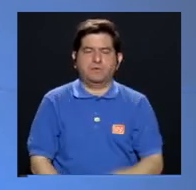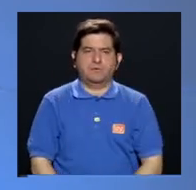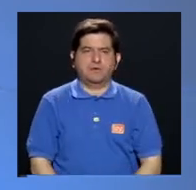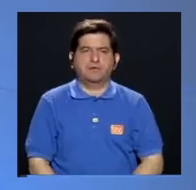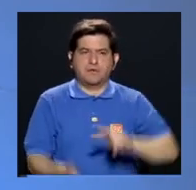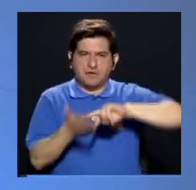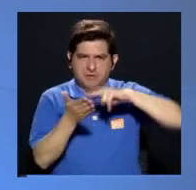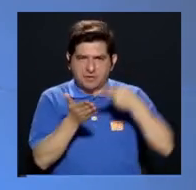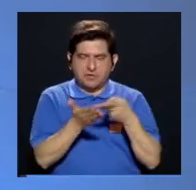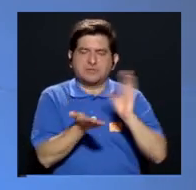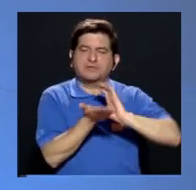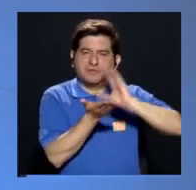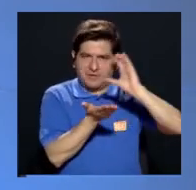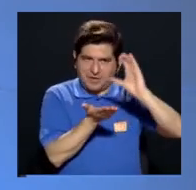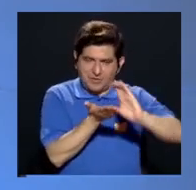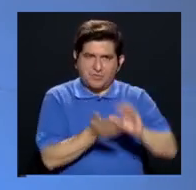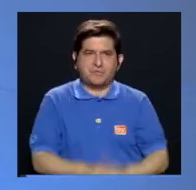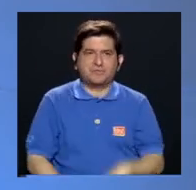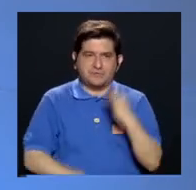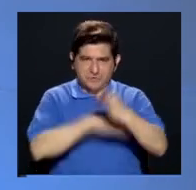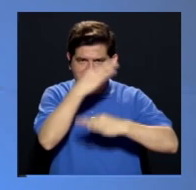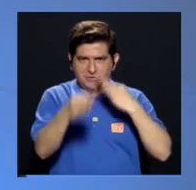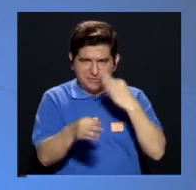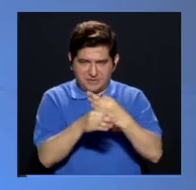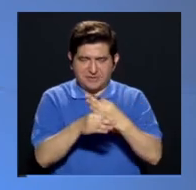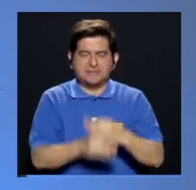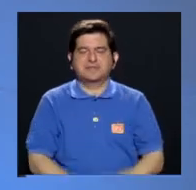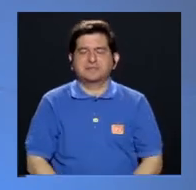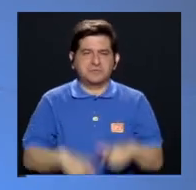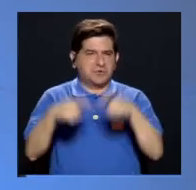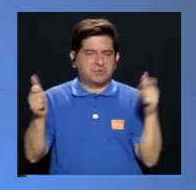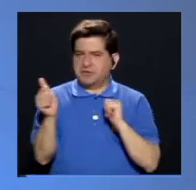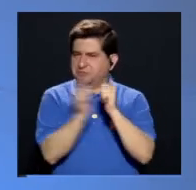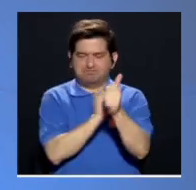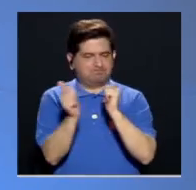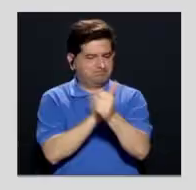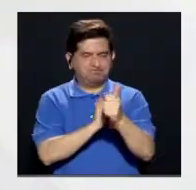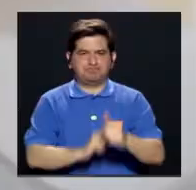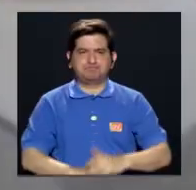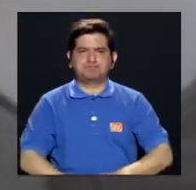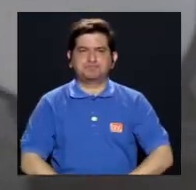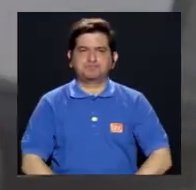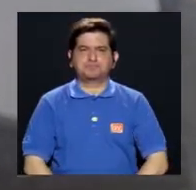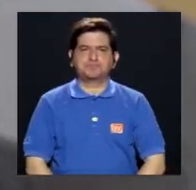de unos cursos llamados no ponderables.